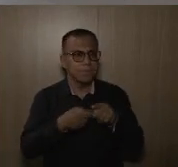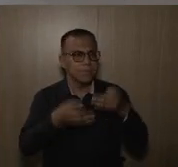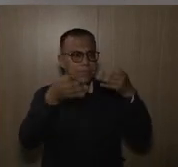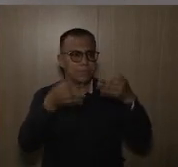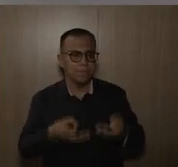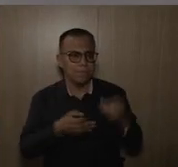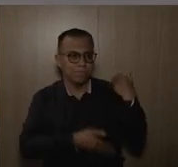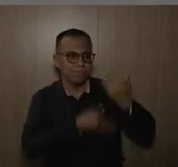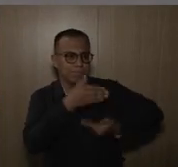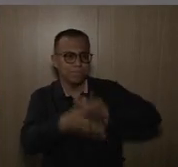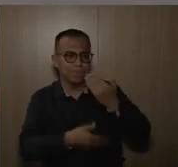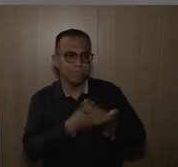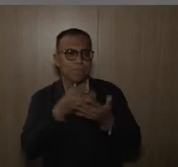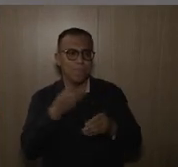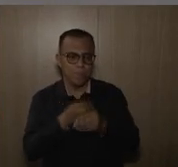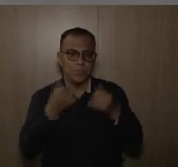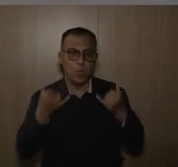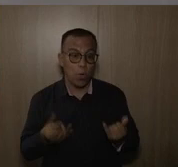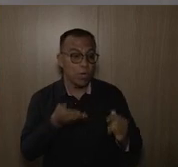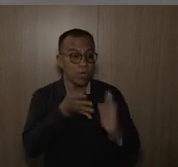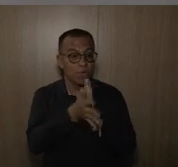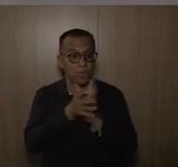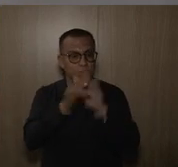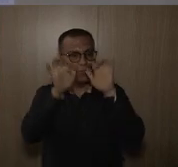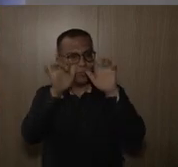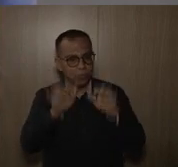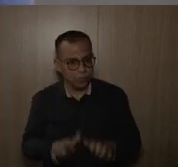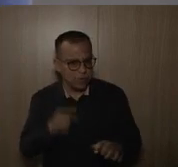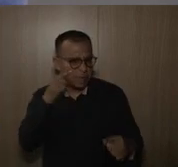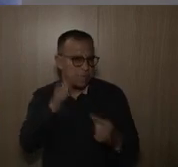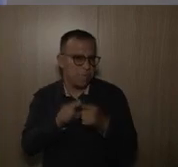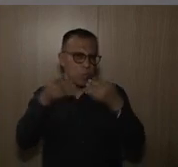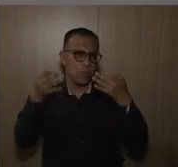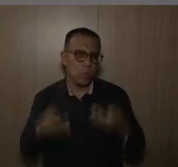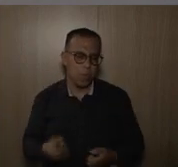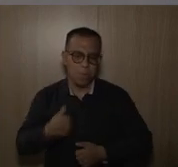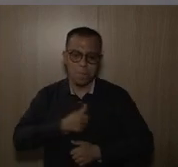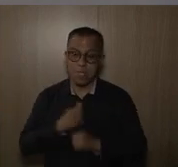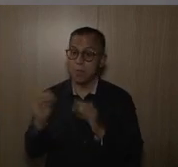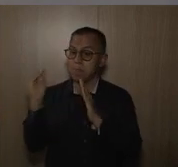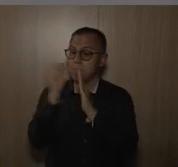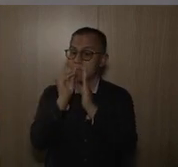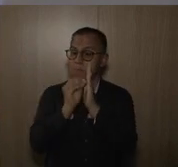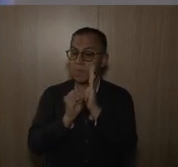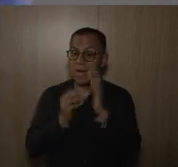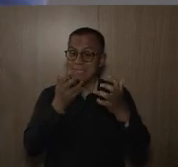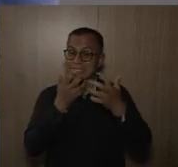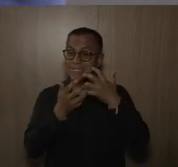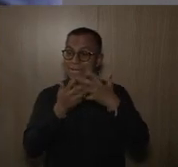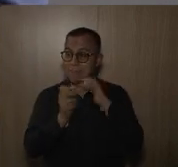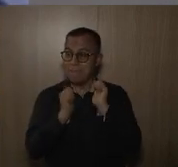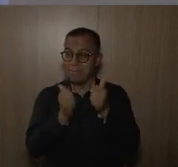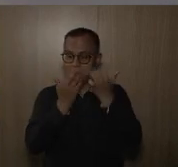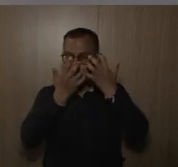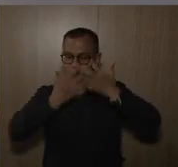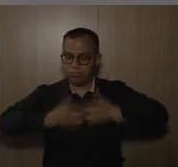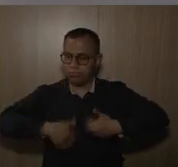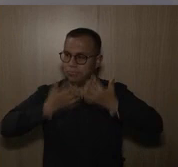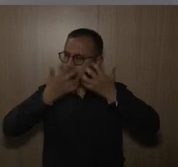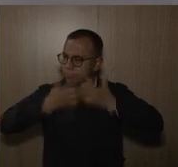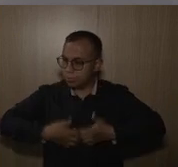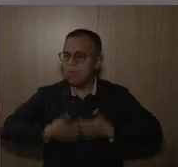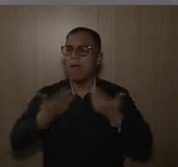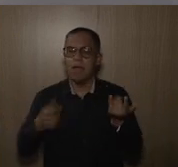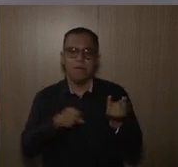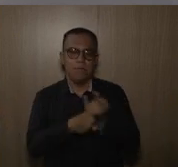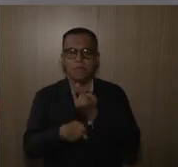procesos y este sistema de información está haciendo eso, una automatización de los procesos que permite que los usuarios